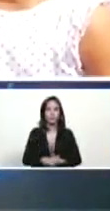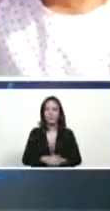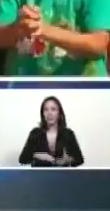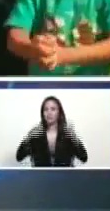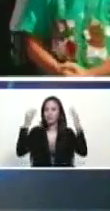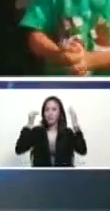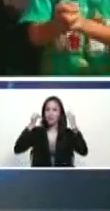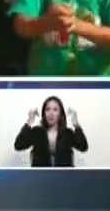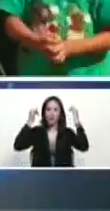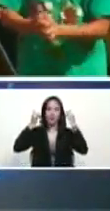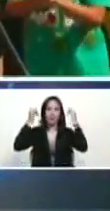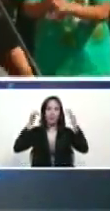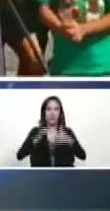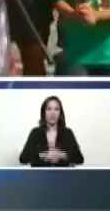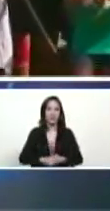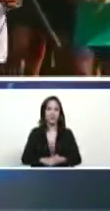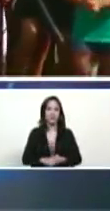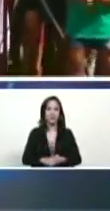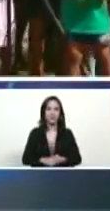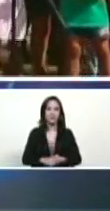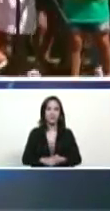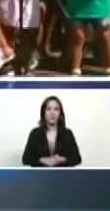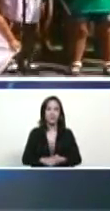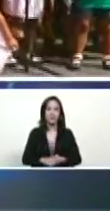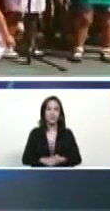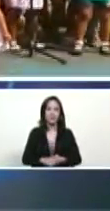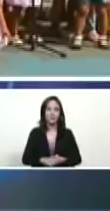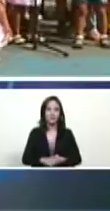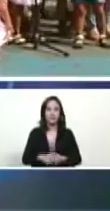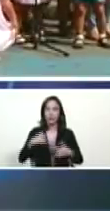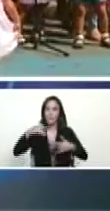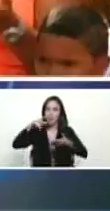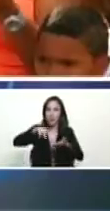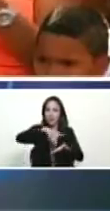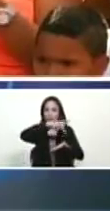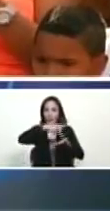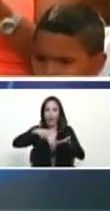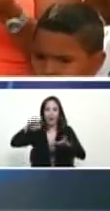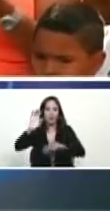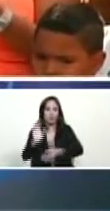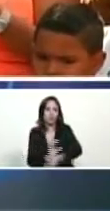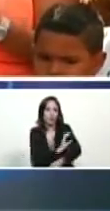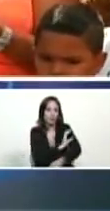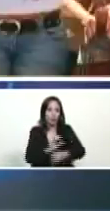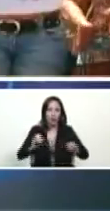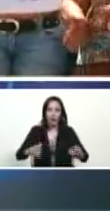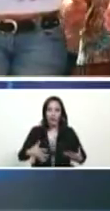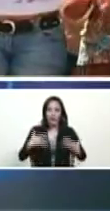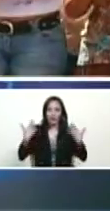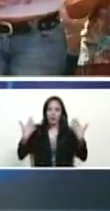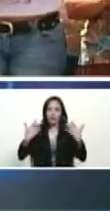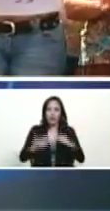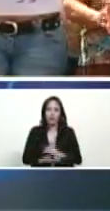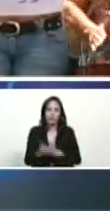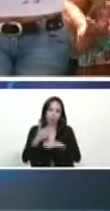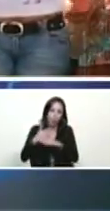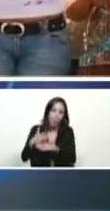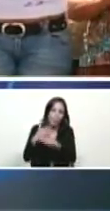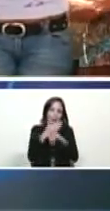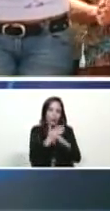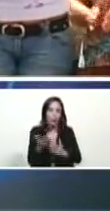Parranda, parranda, fiesta, baile, canto, alegría,